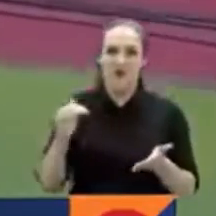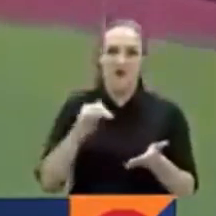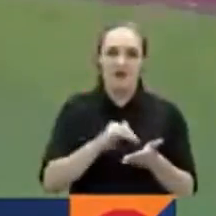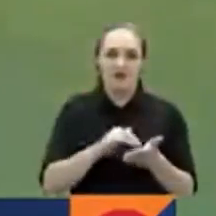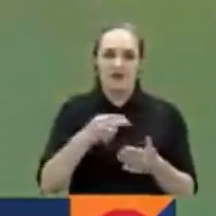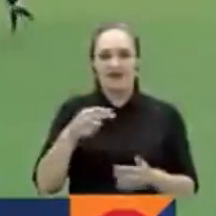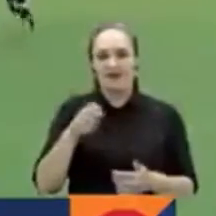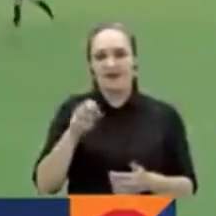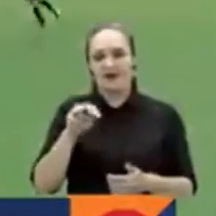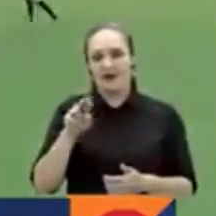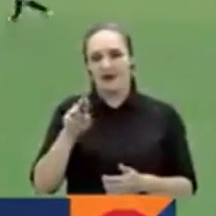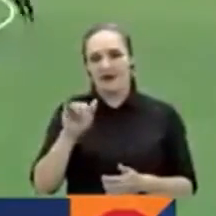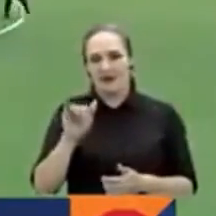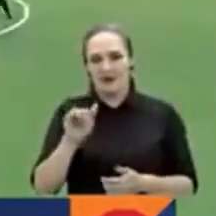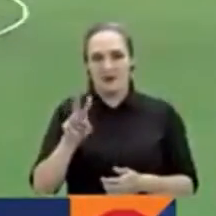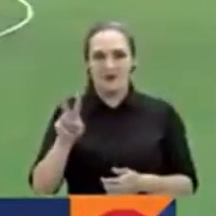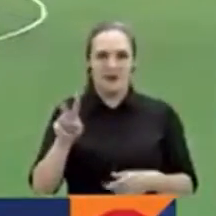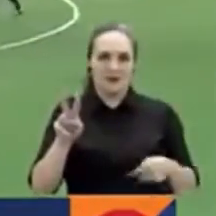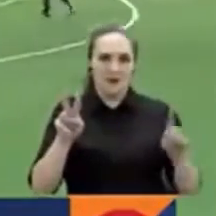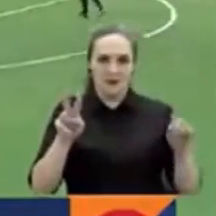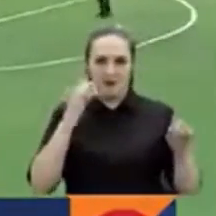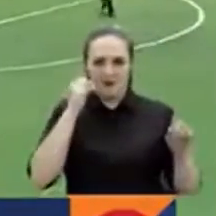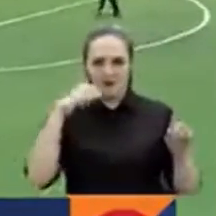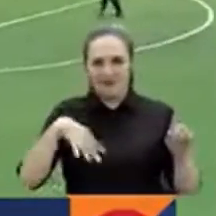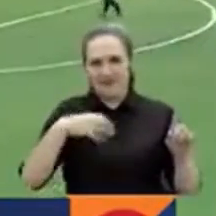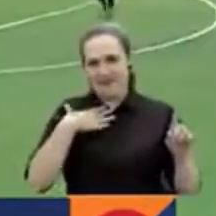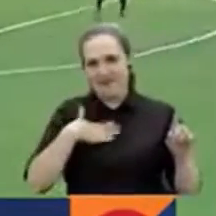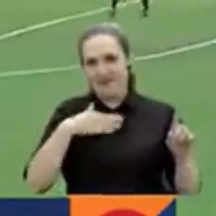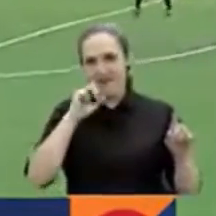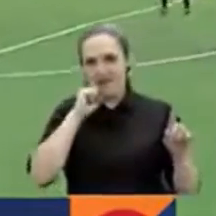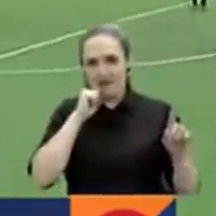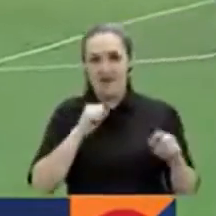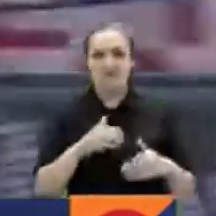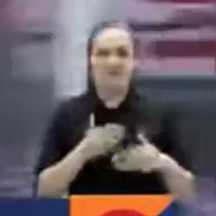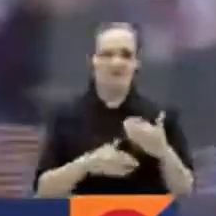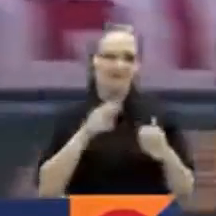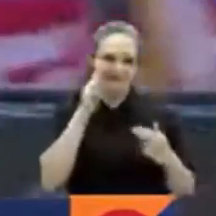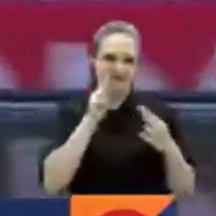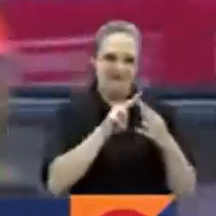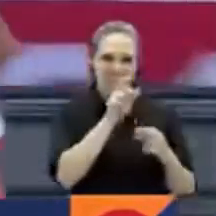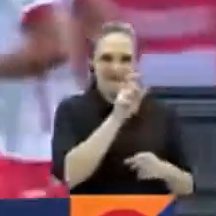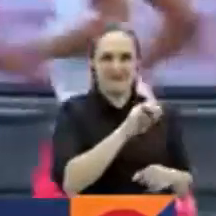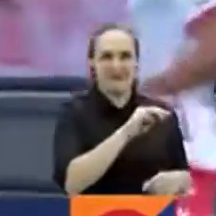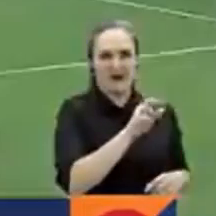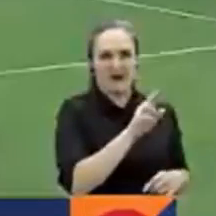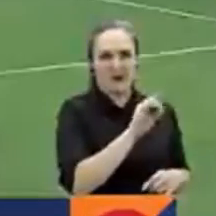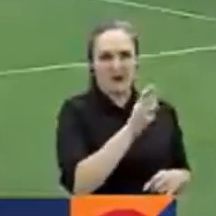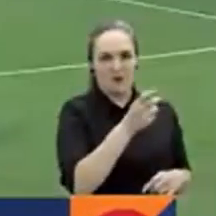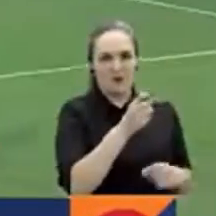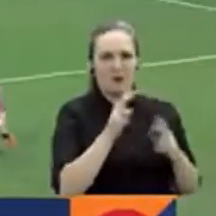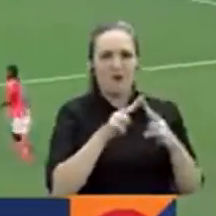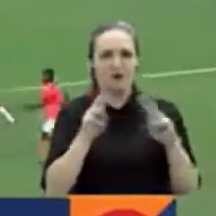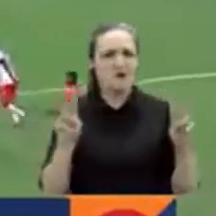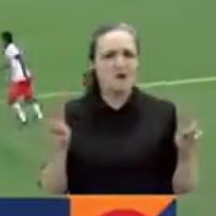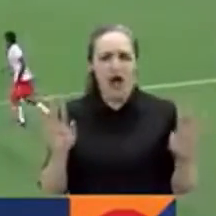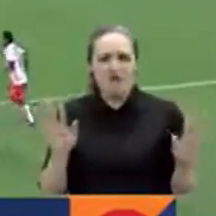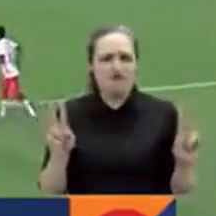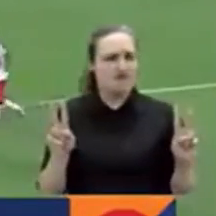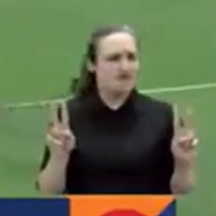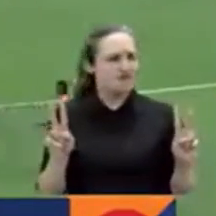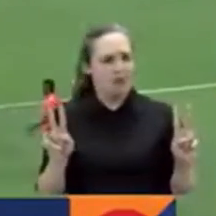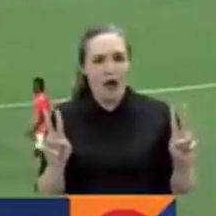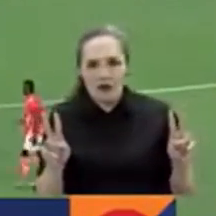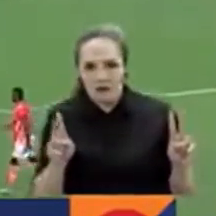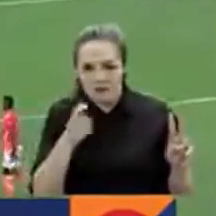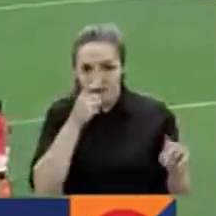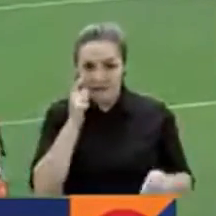Henry David Mosquera para el 2-1 del equipo naranja, luego un viejo conocido como Cristian Marrugo, el 2-2, y parecía que ahí terminaba el partido, pero